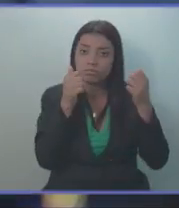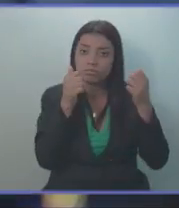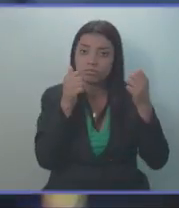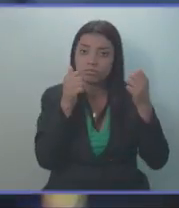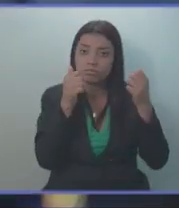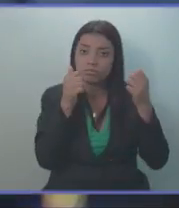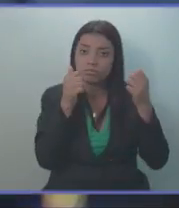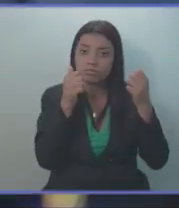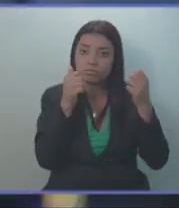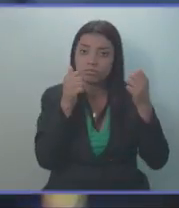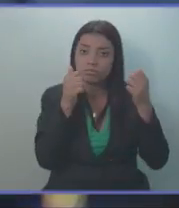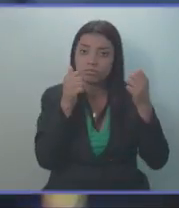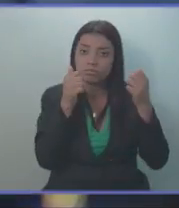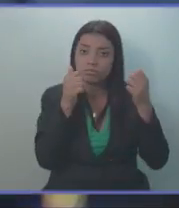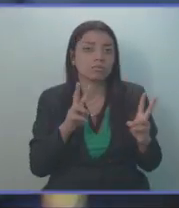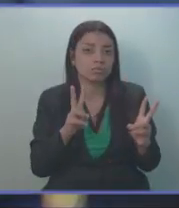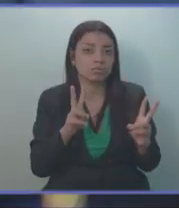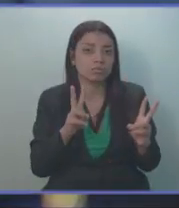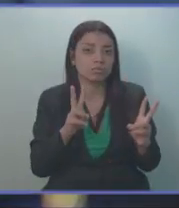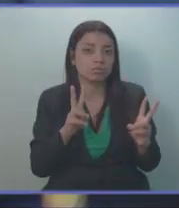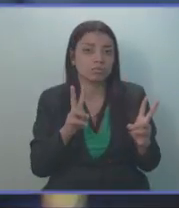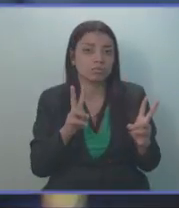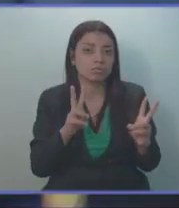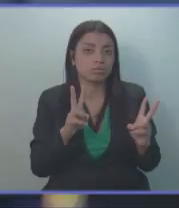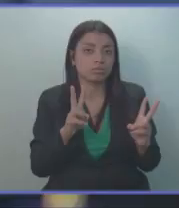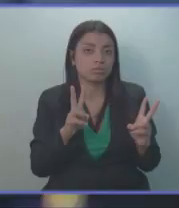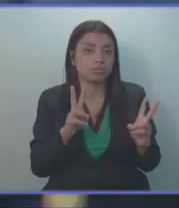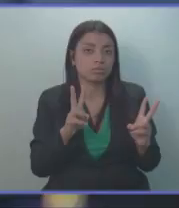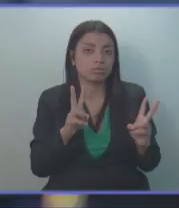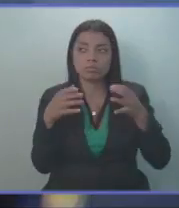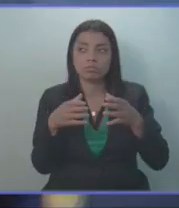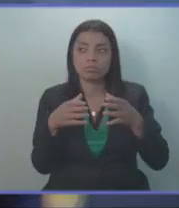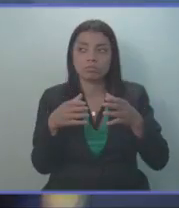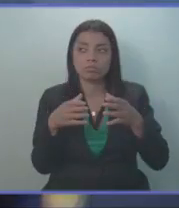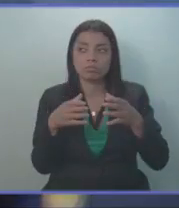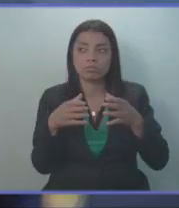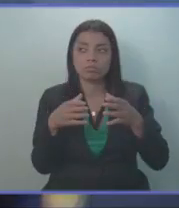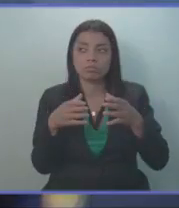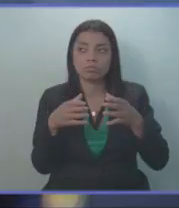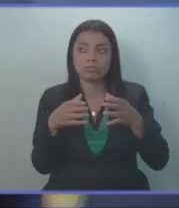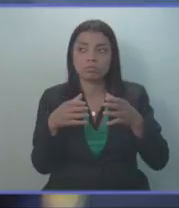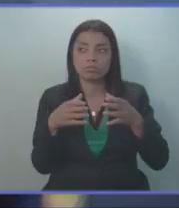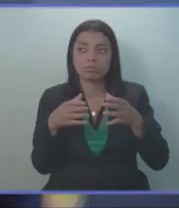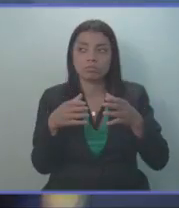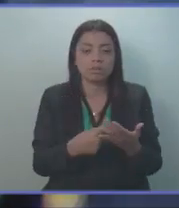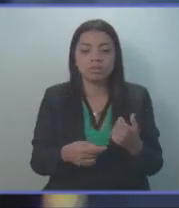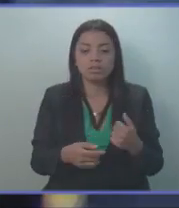acuerdo en tal sentido de la misma, emite dictamen favorable superando